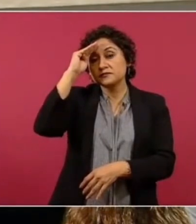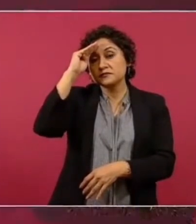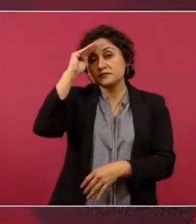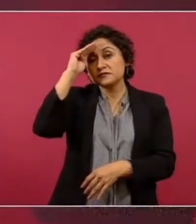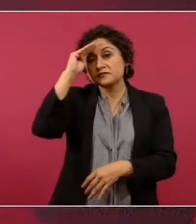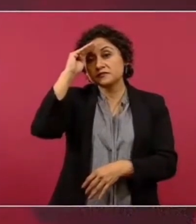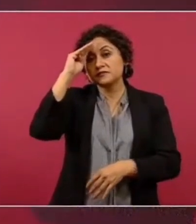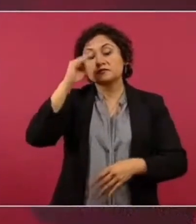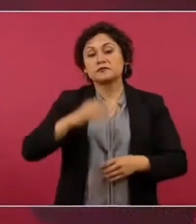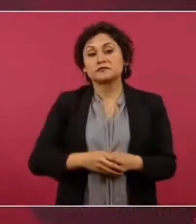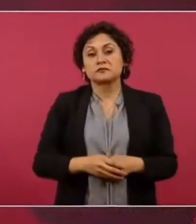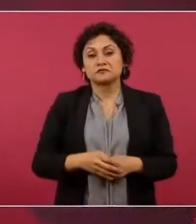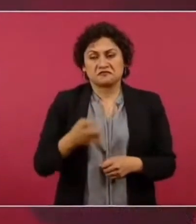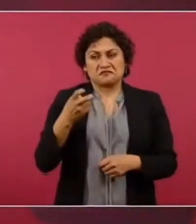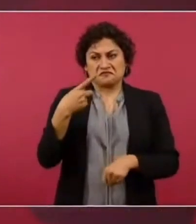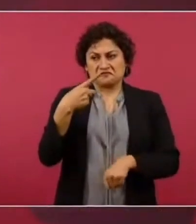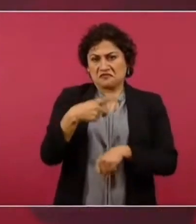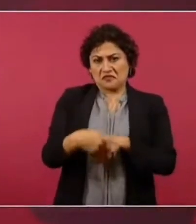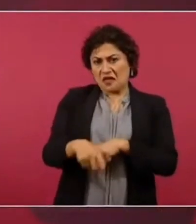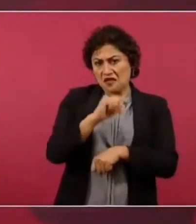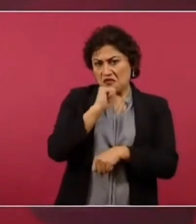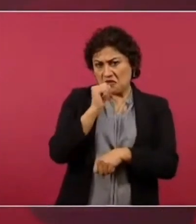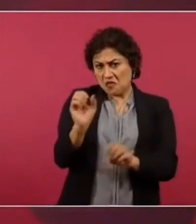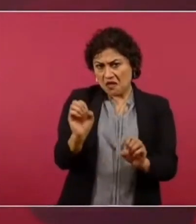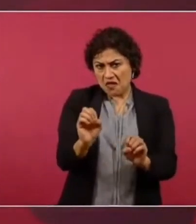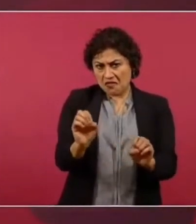eran dañinos